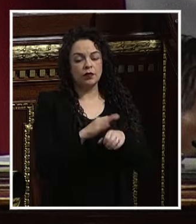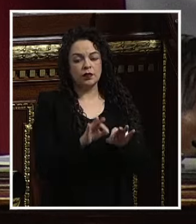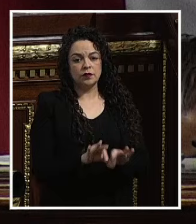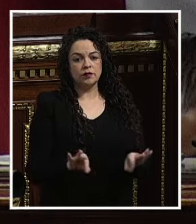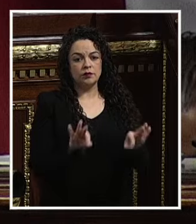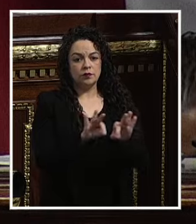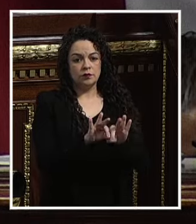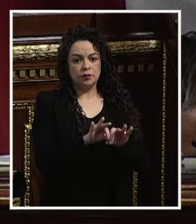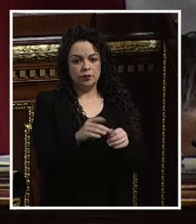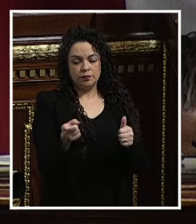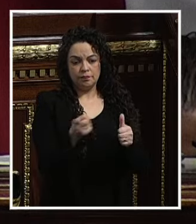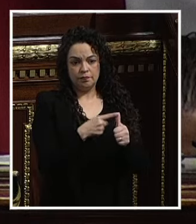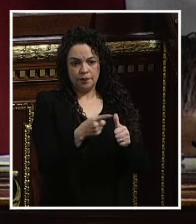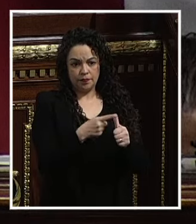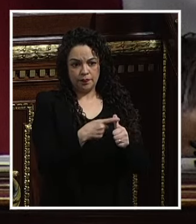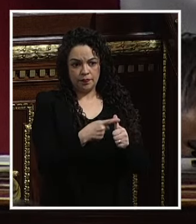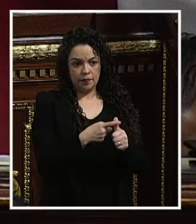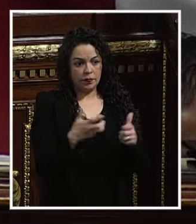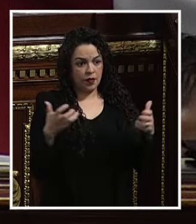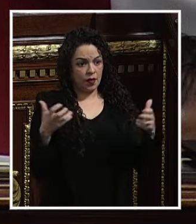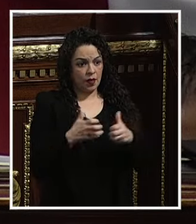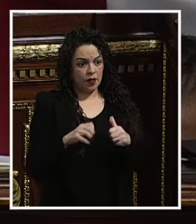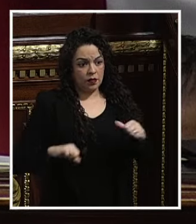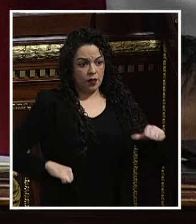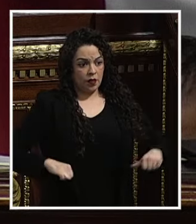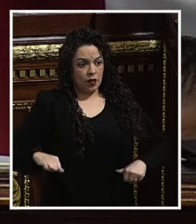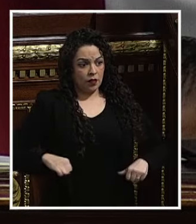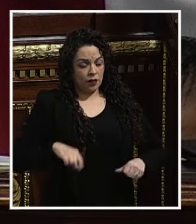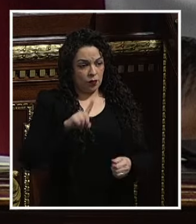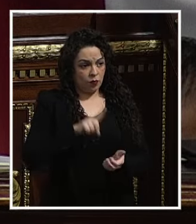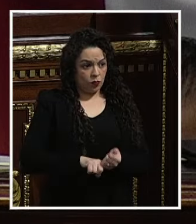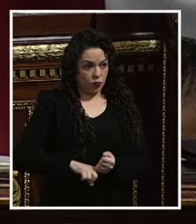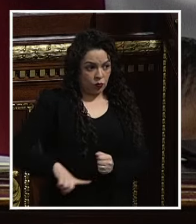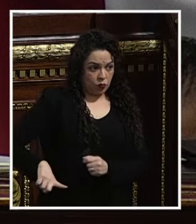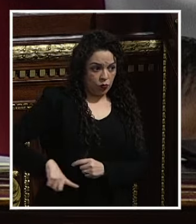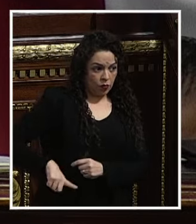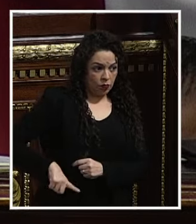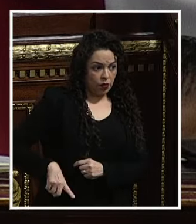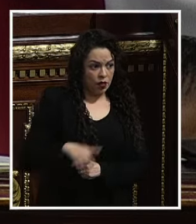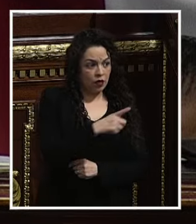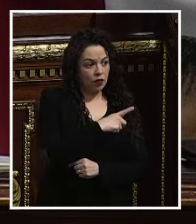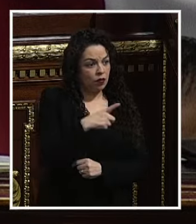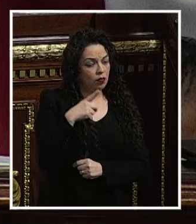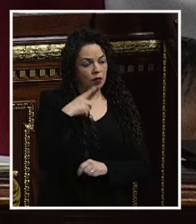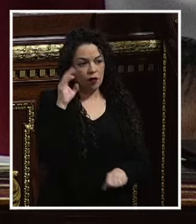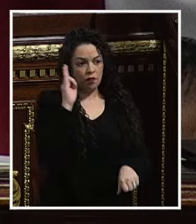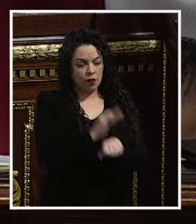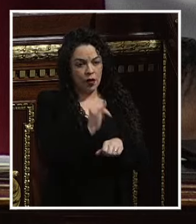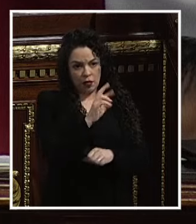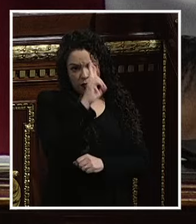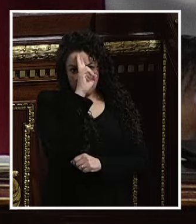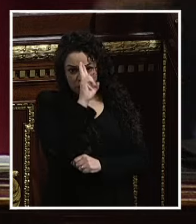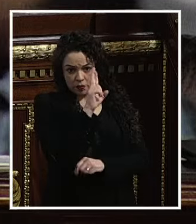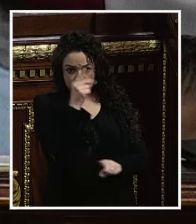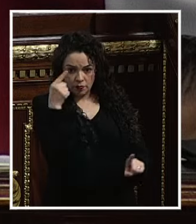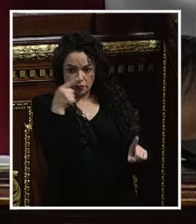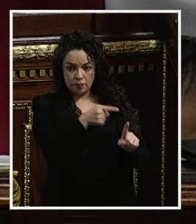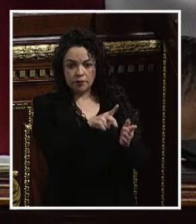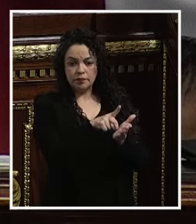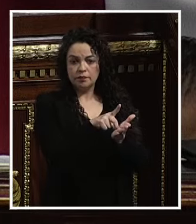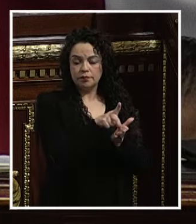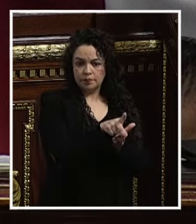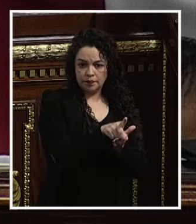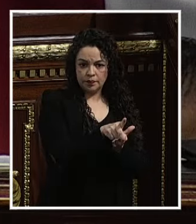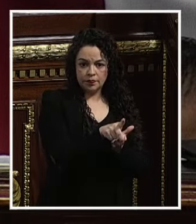pública debe guiarse por el respeto y garantía de estos. Esta premisa fundamental